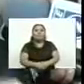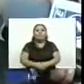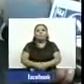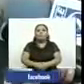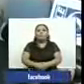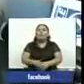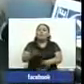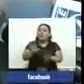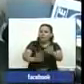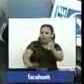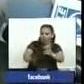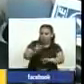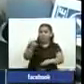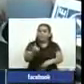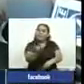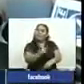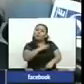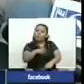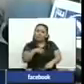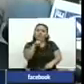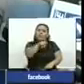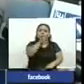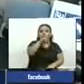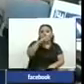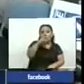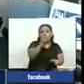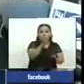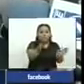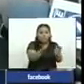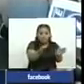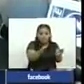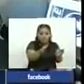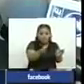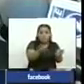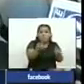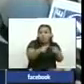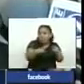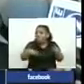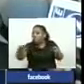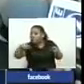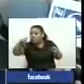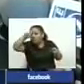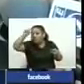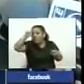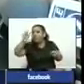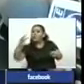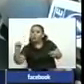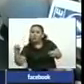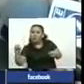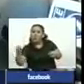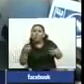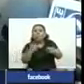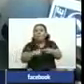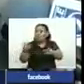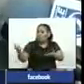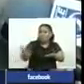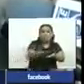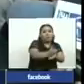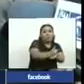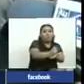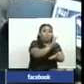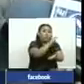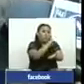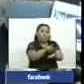Pero hay algunos empresarios que tienen 200 microbuses, pero ponen a trabajar nada más 50 y cobran subsidios por 200.